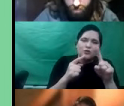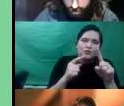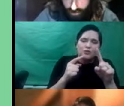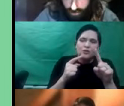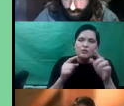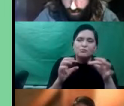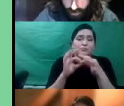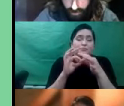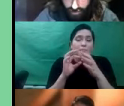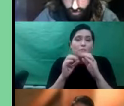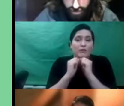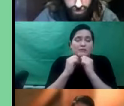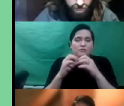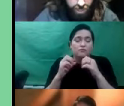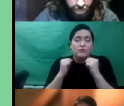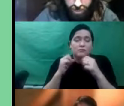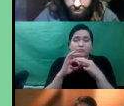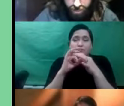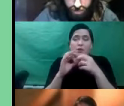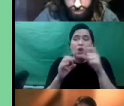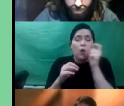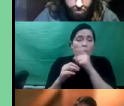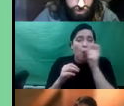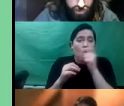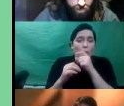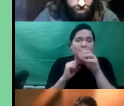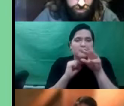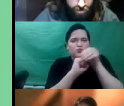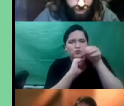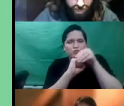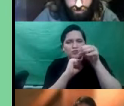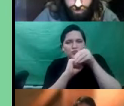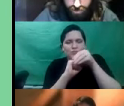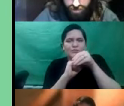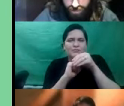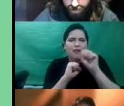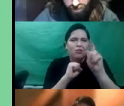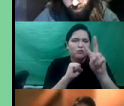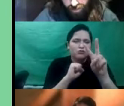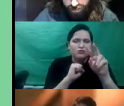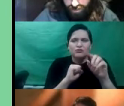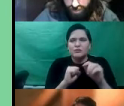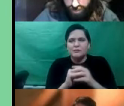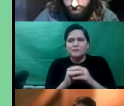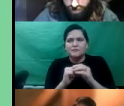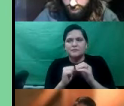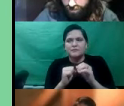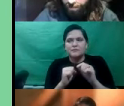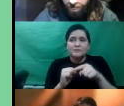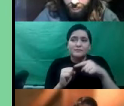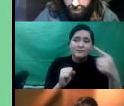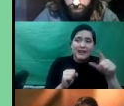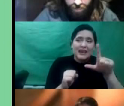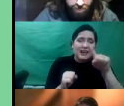mapa que nosotros encontramos, sobre todo para las regiones rojas, en las regiones, digamos, del cíngulo, que se ve por acá con psilocibina, con LSD, claro, en todos